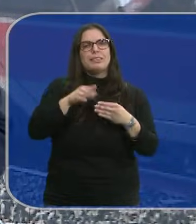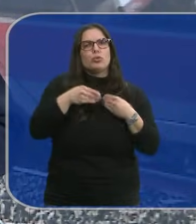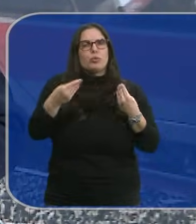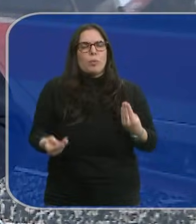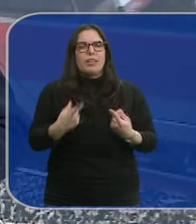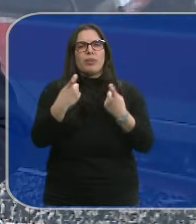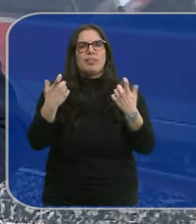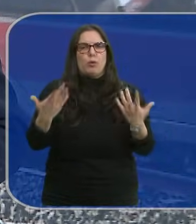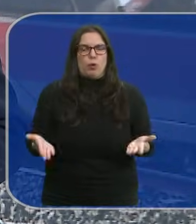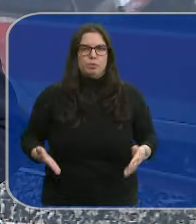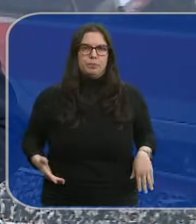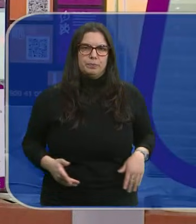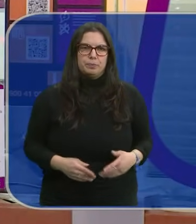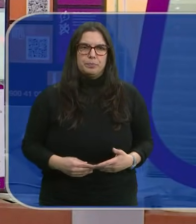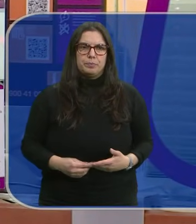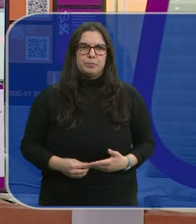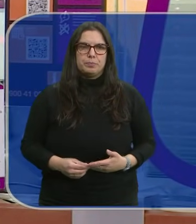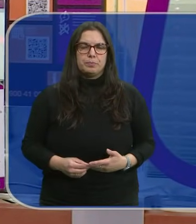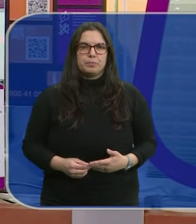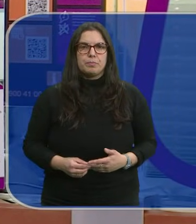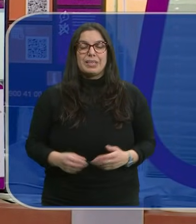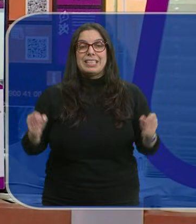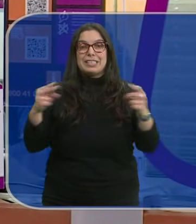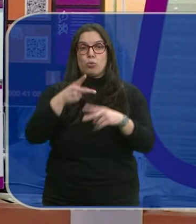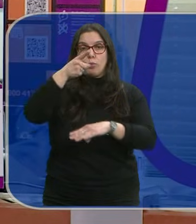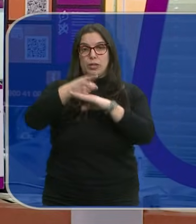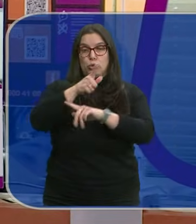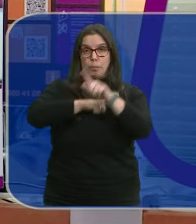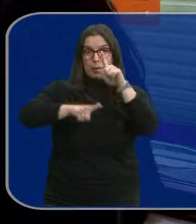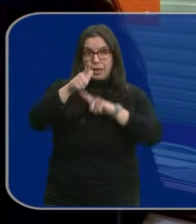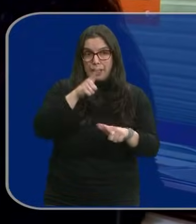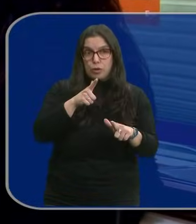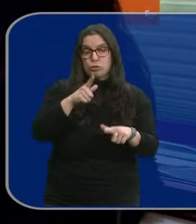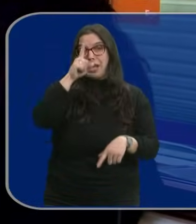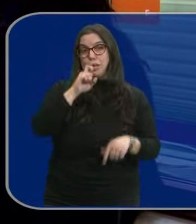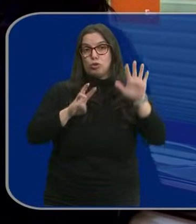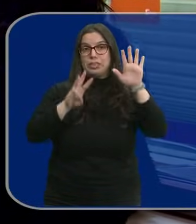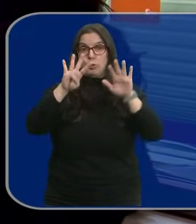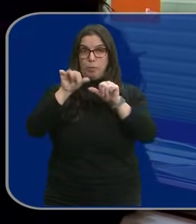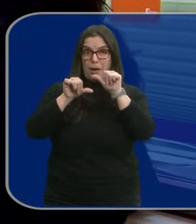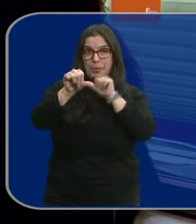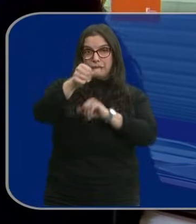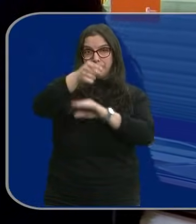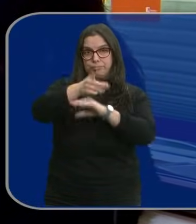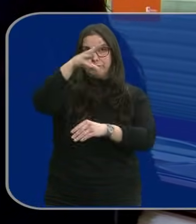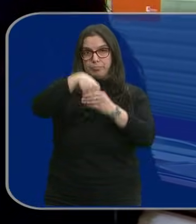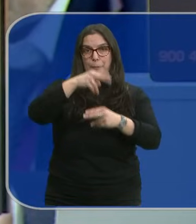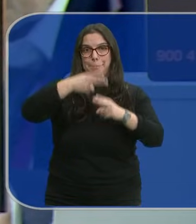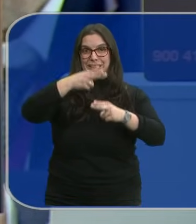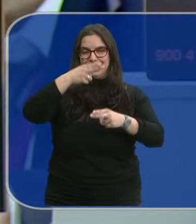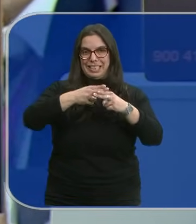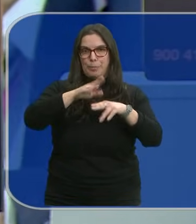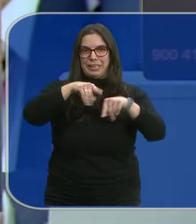documentación que sería necesaria. El seguro obligatorio de viajeros, incluido desde 1989 al comprar billete para viajar en